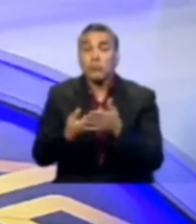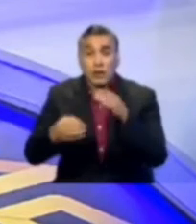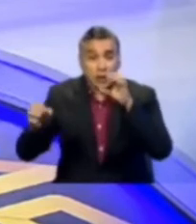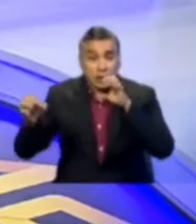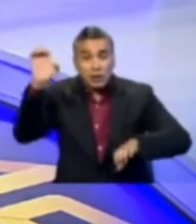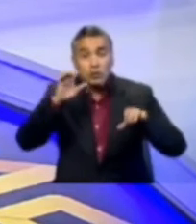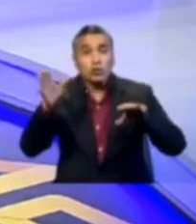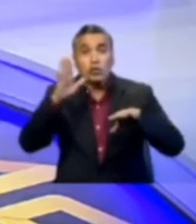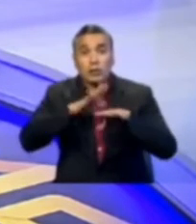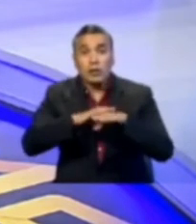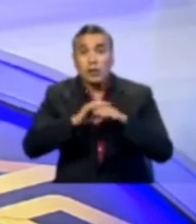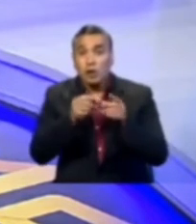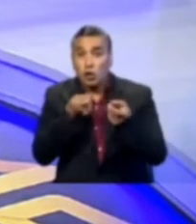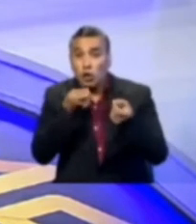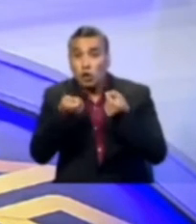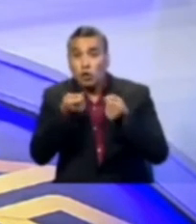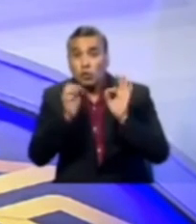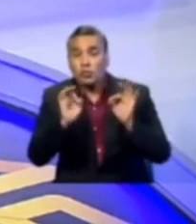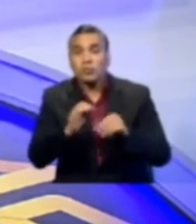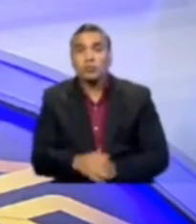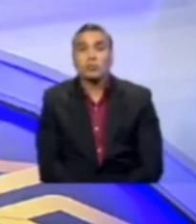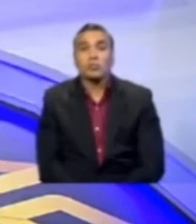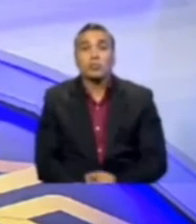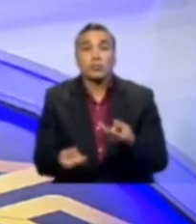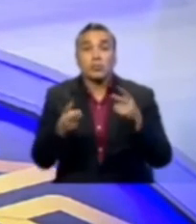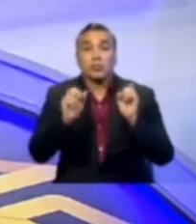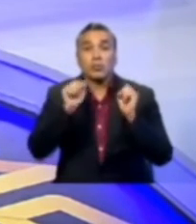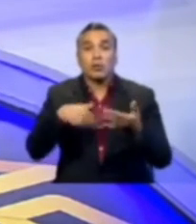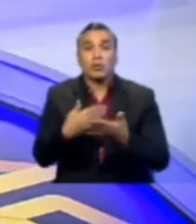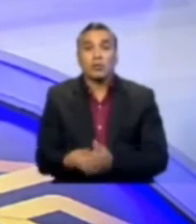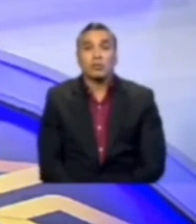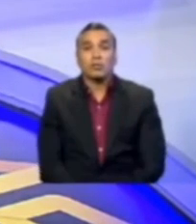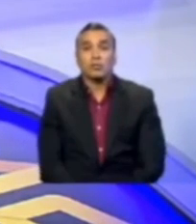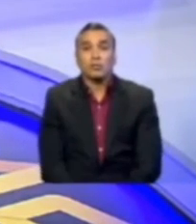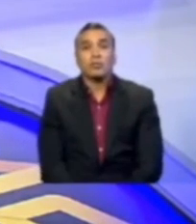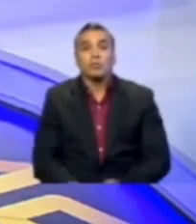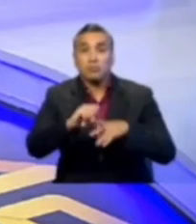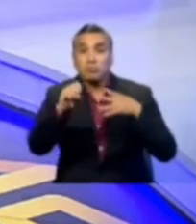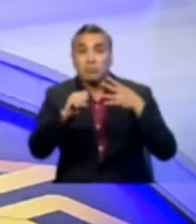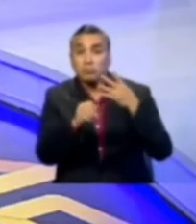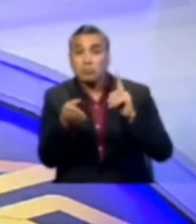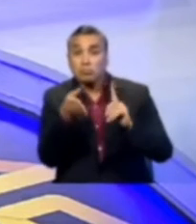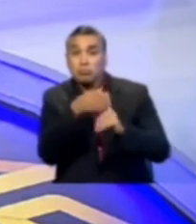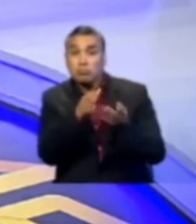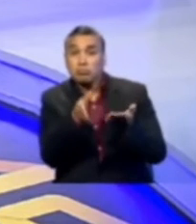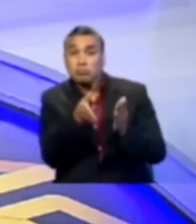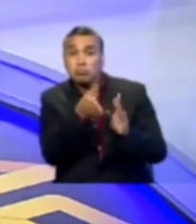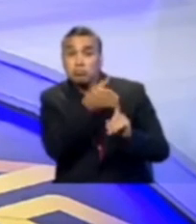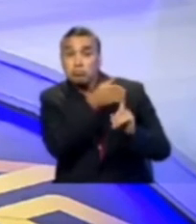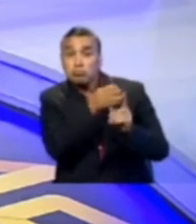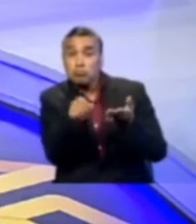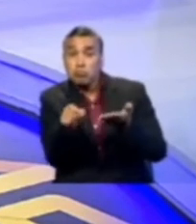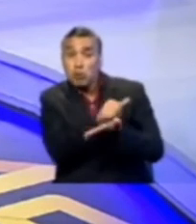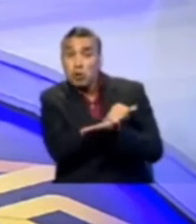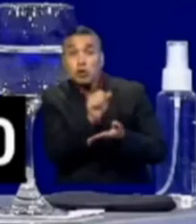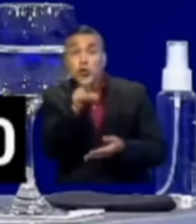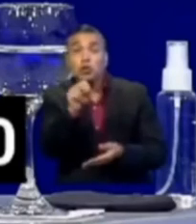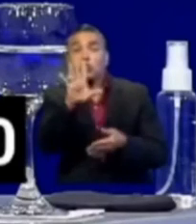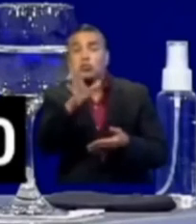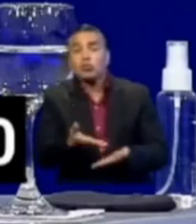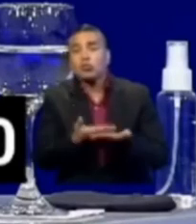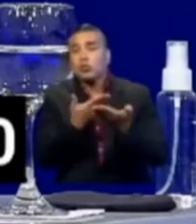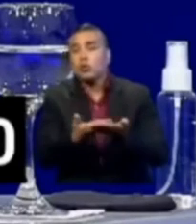de sobreregulación y, por otro lado, la posibilidad de eliminar la CENESID. ¿Cuál es su postura y qué política plantea?